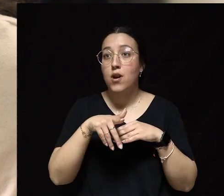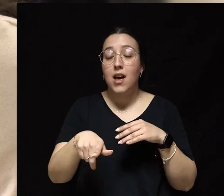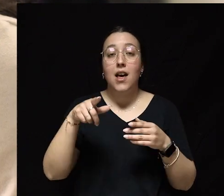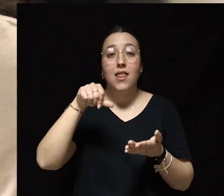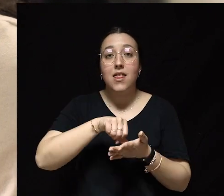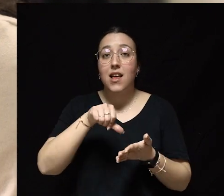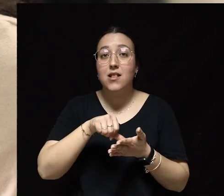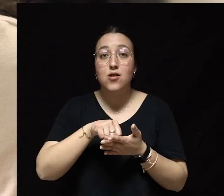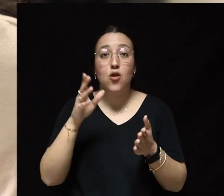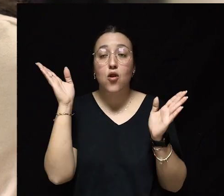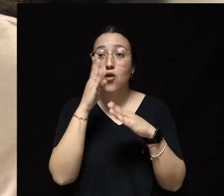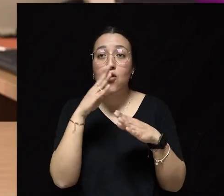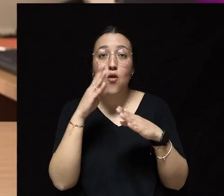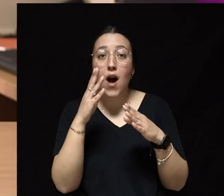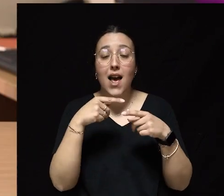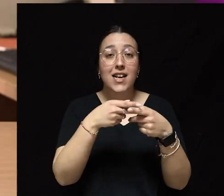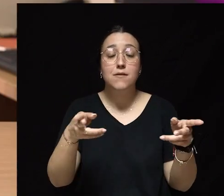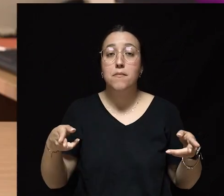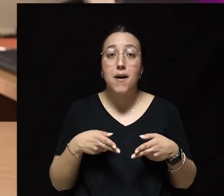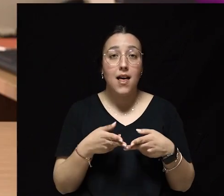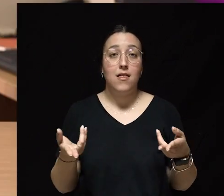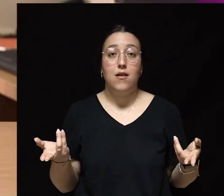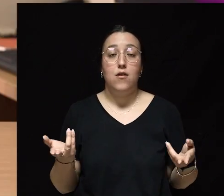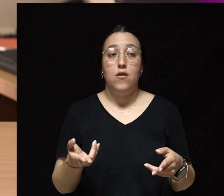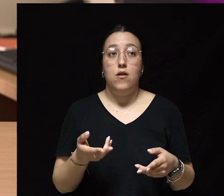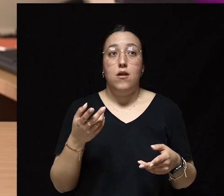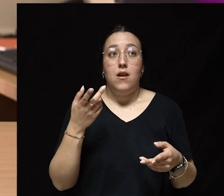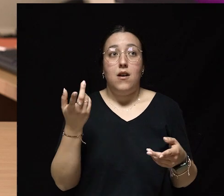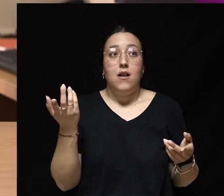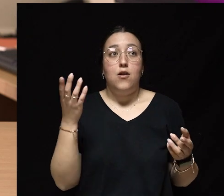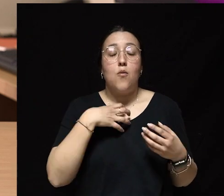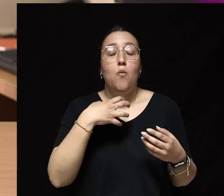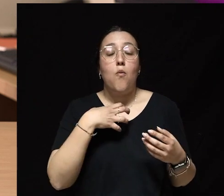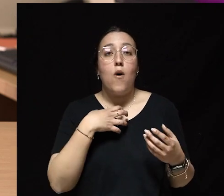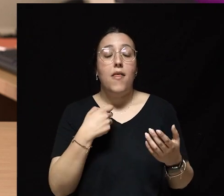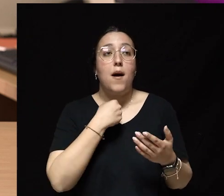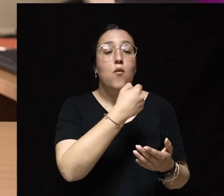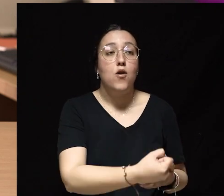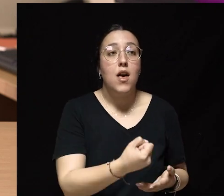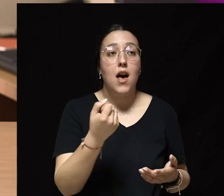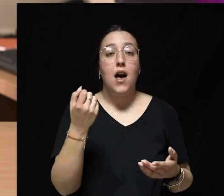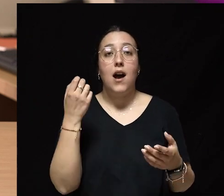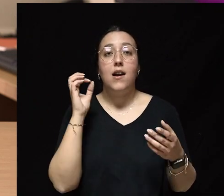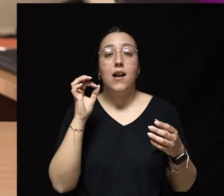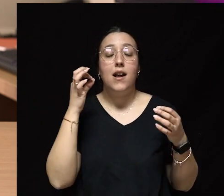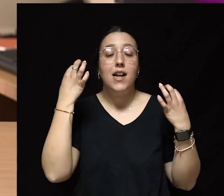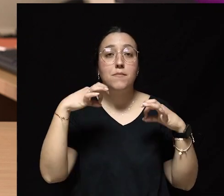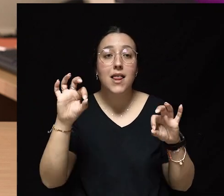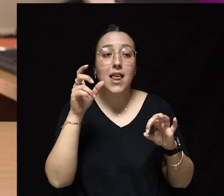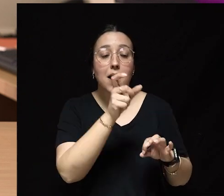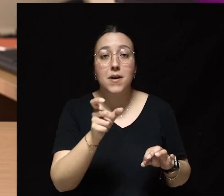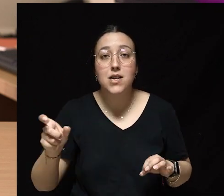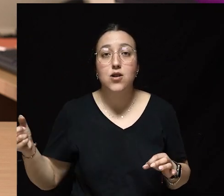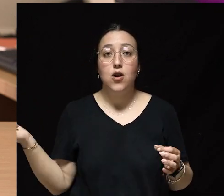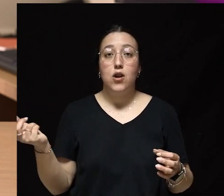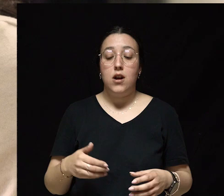y de recursos personales para poder dar respuesta a las necesidades educativas de nuestro alumnado. Bien es cierto que hace tiempo